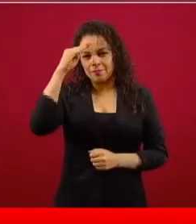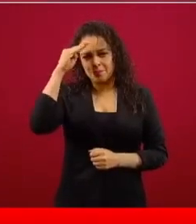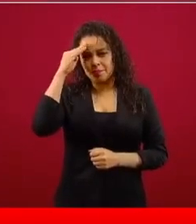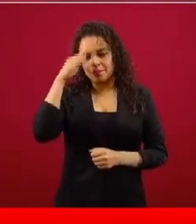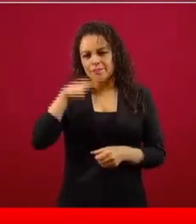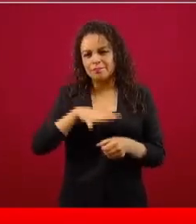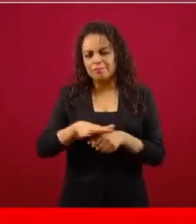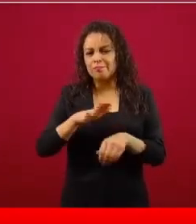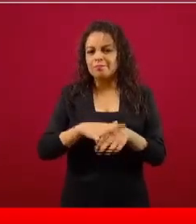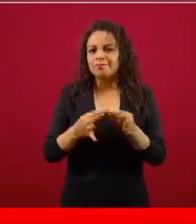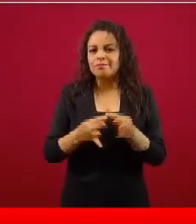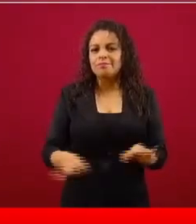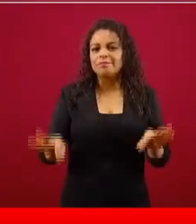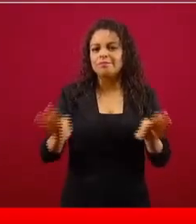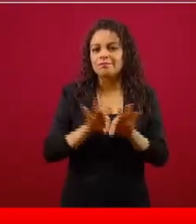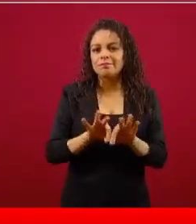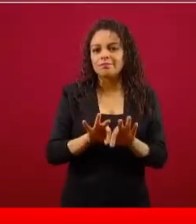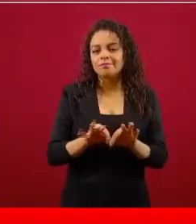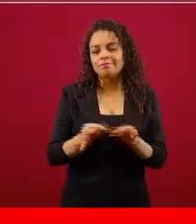la honestidad.